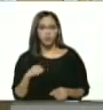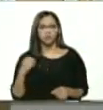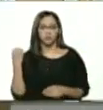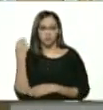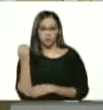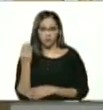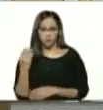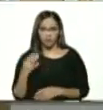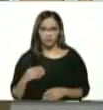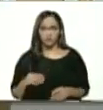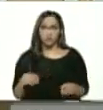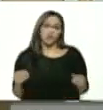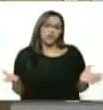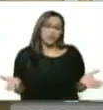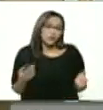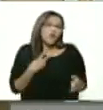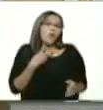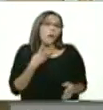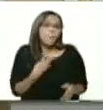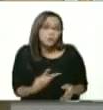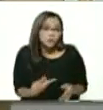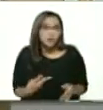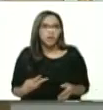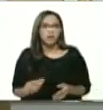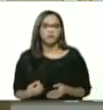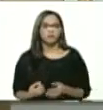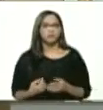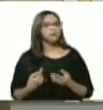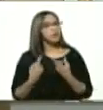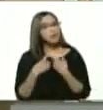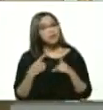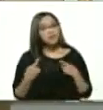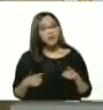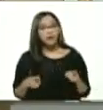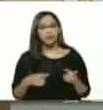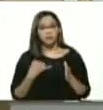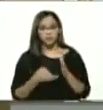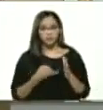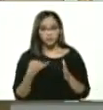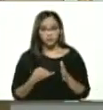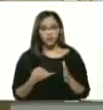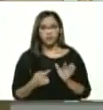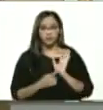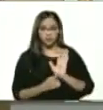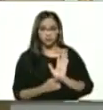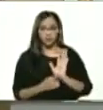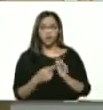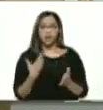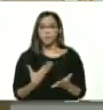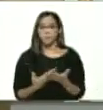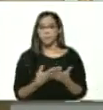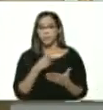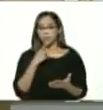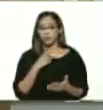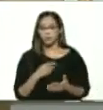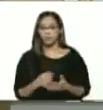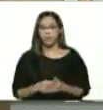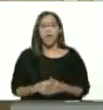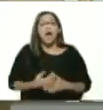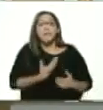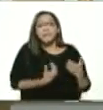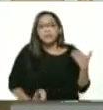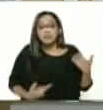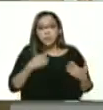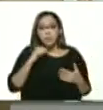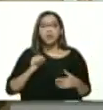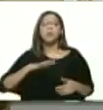y que son los voceros de las distintas instancias que están representadas en el partido el presidente nicolás maduro